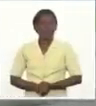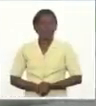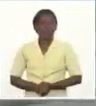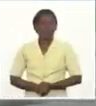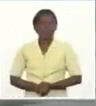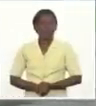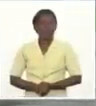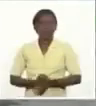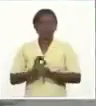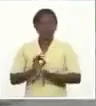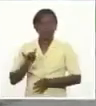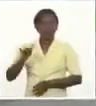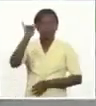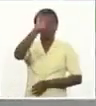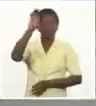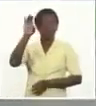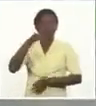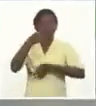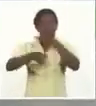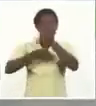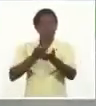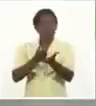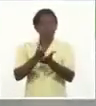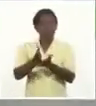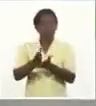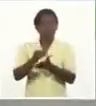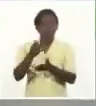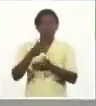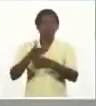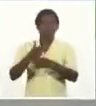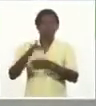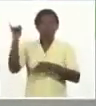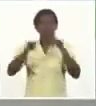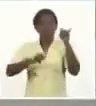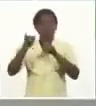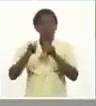informando sobre la llegada de vuelos solidarios a Matanzas. Hasta un próximo contacto. Saludos.